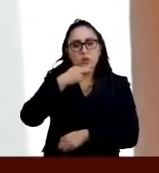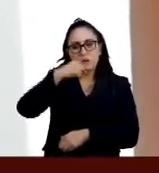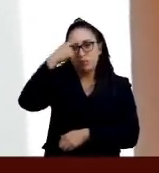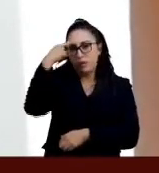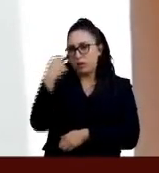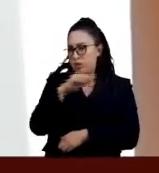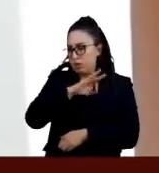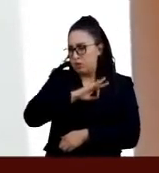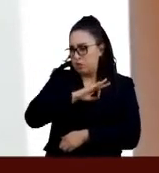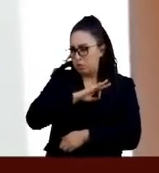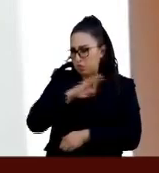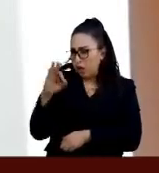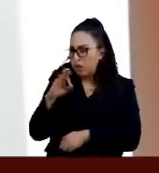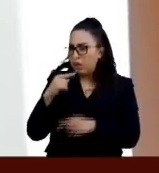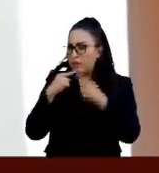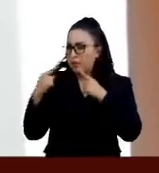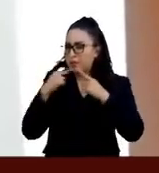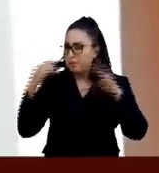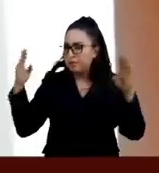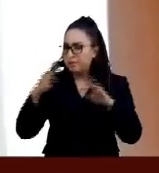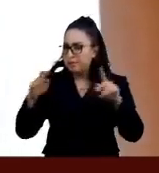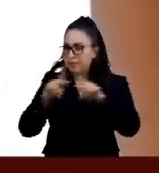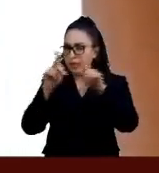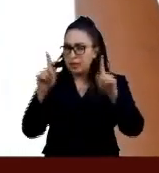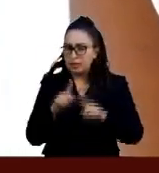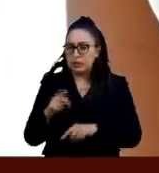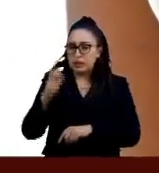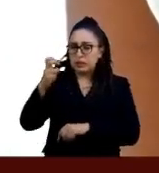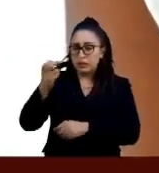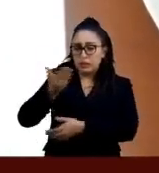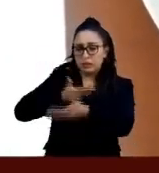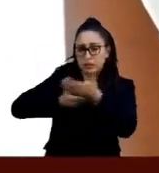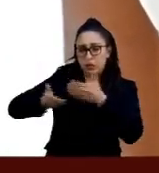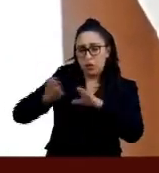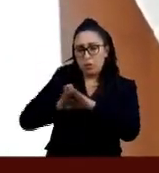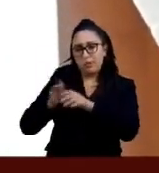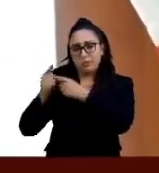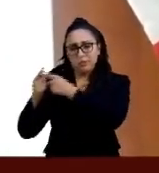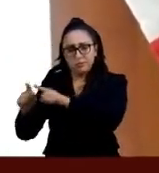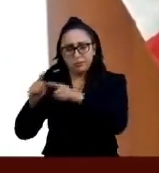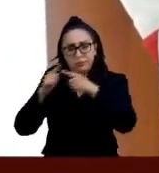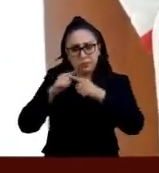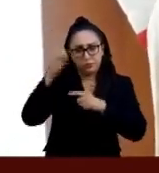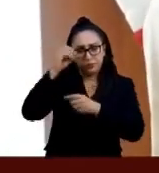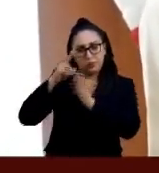intenta encontrar y aportar en donde hay entendimiento.